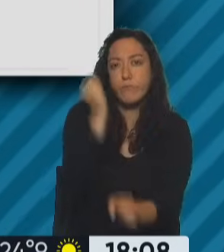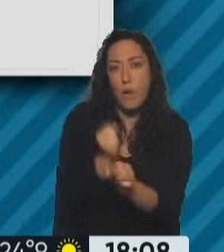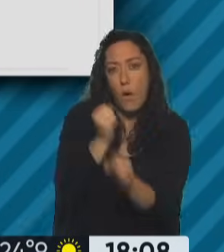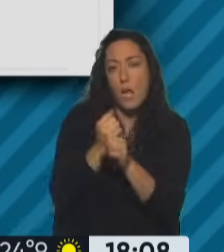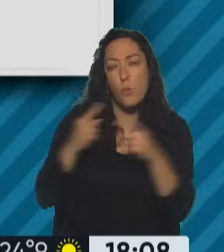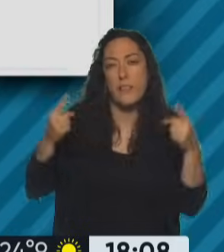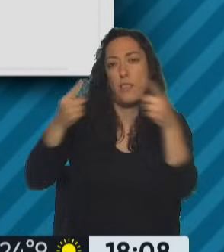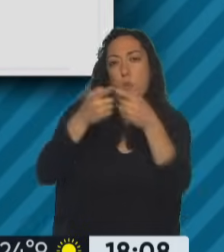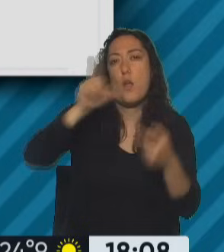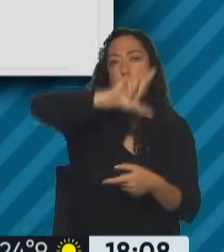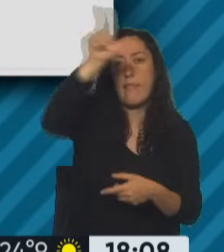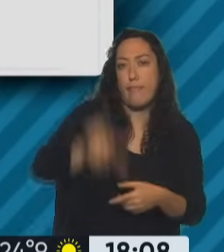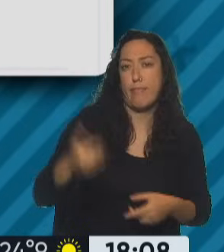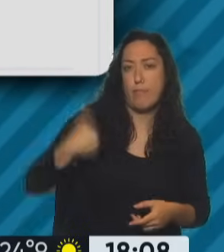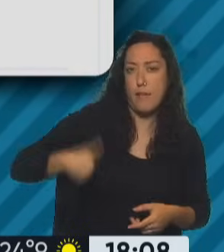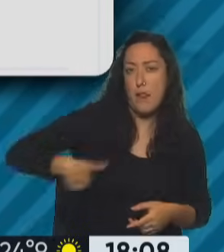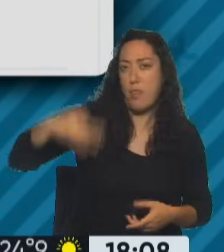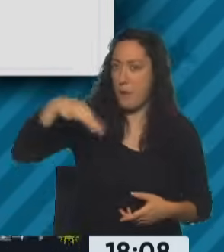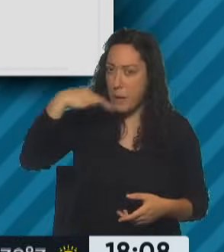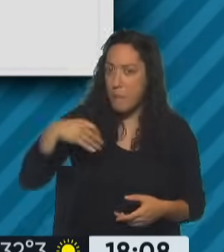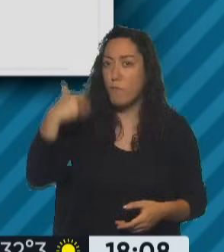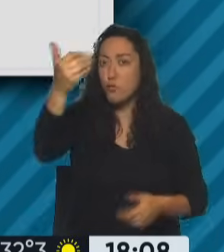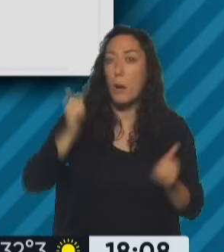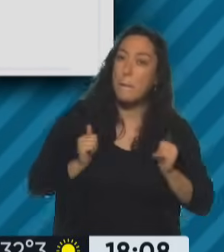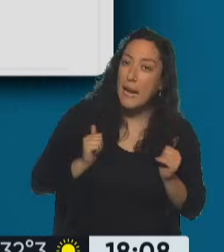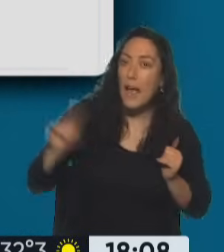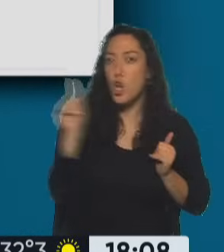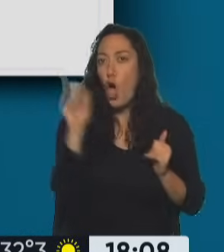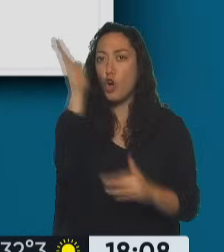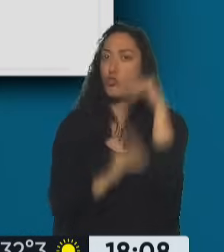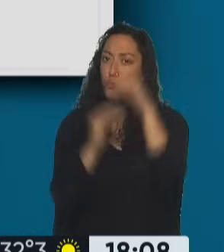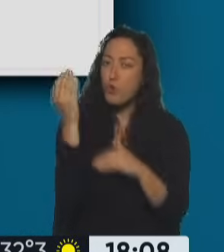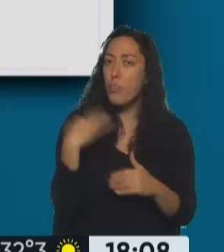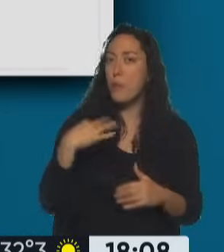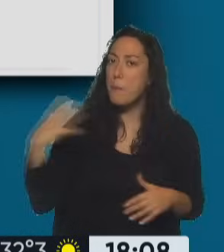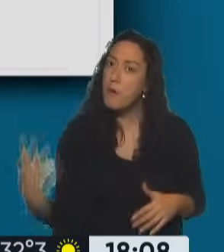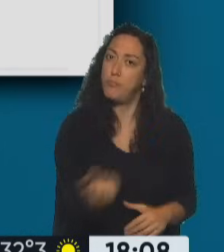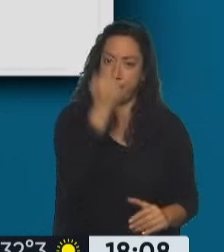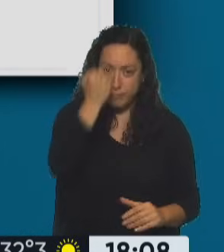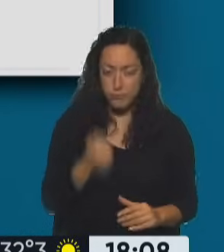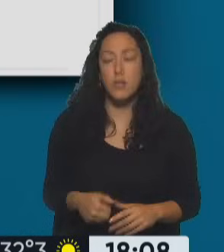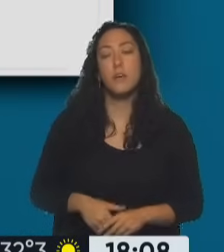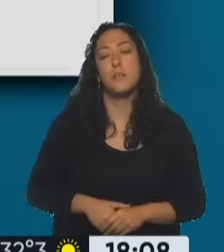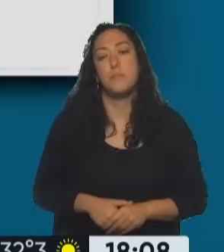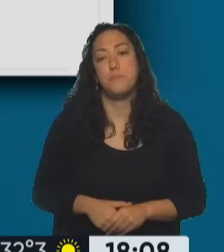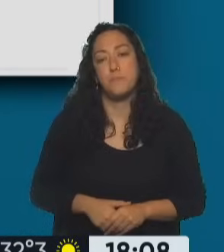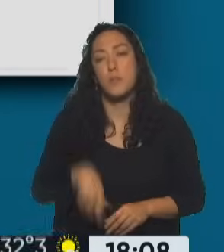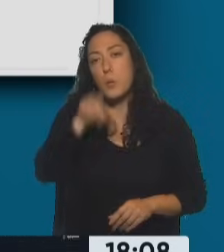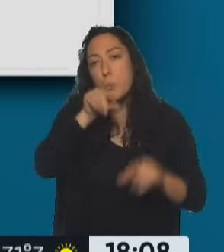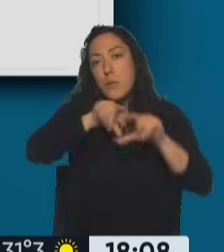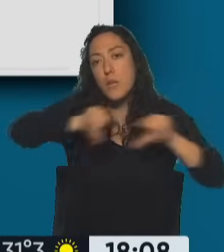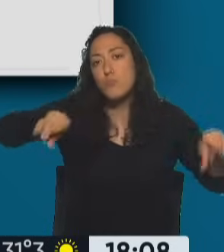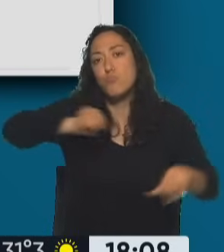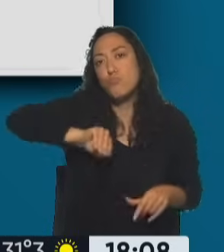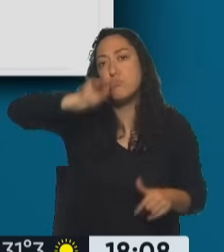la Argentina. Al futuro no se lo espera, se lo construye, señala Urtubey en este hilo de tuit a